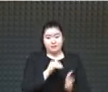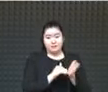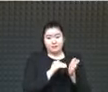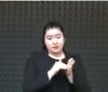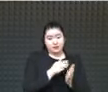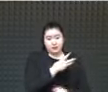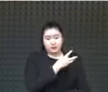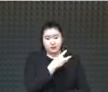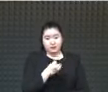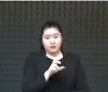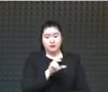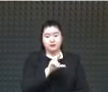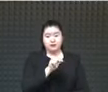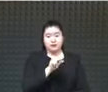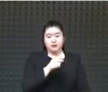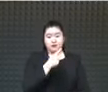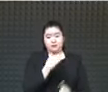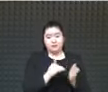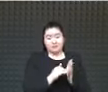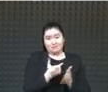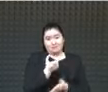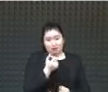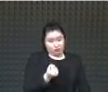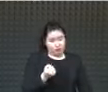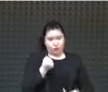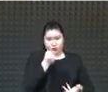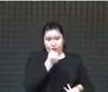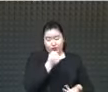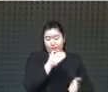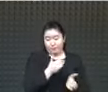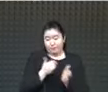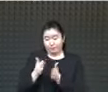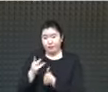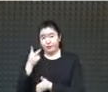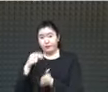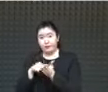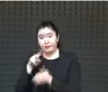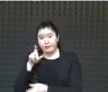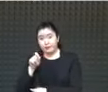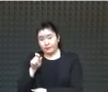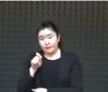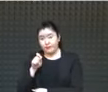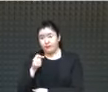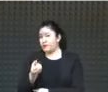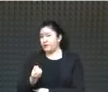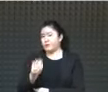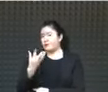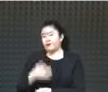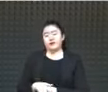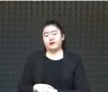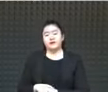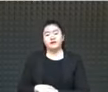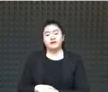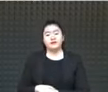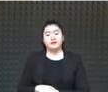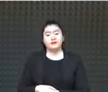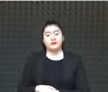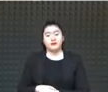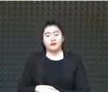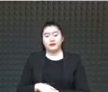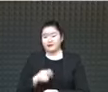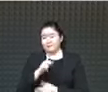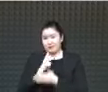millones 381 mil pesos. En el 2020 se ejercieron en total de estos